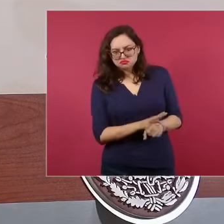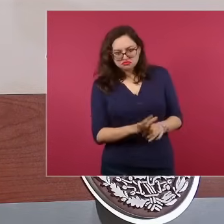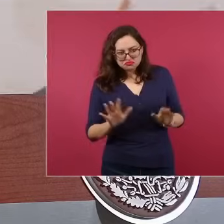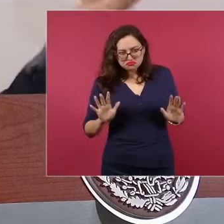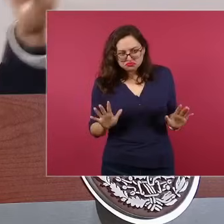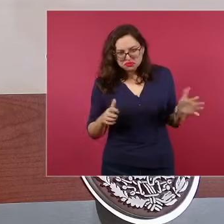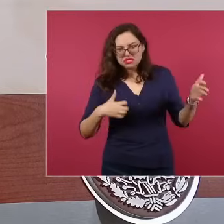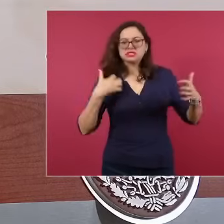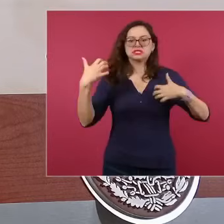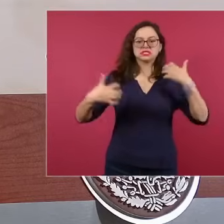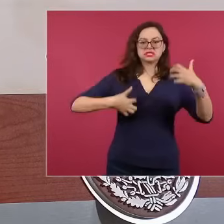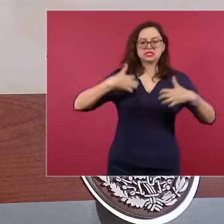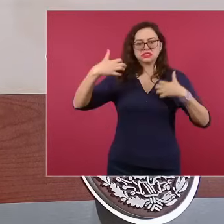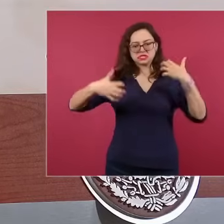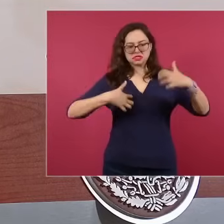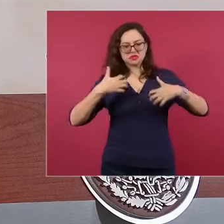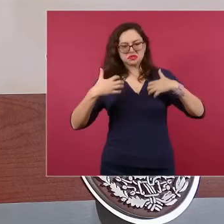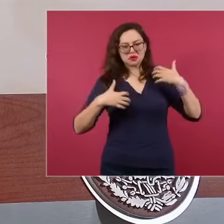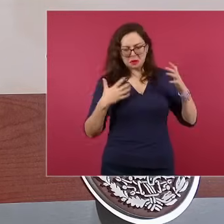enojos y